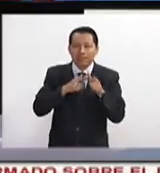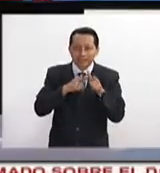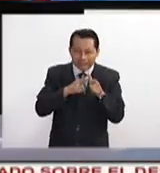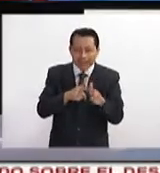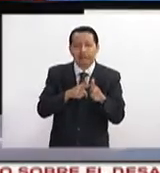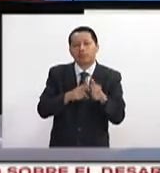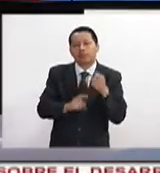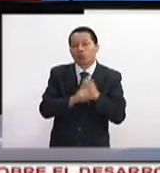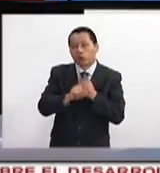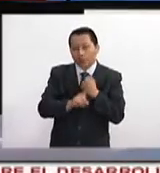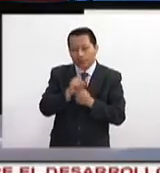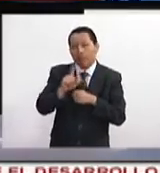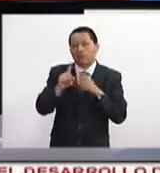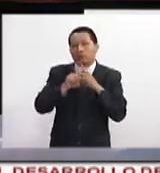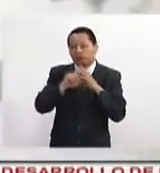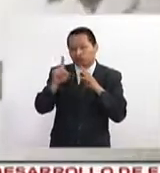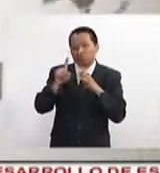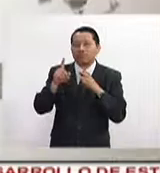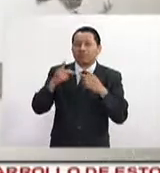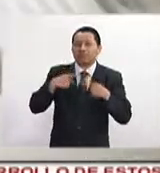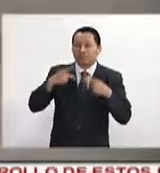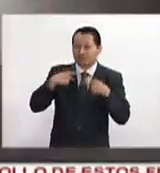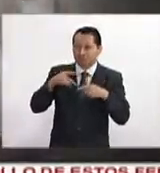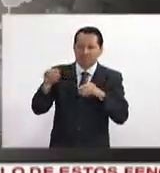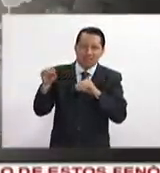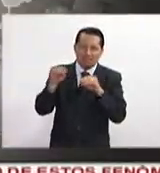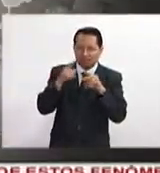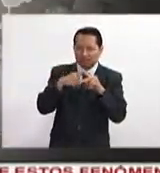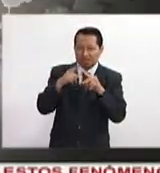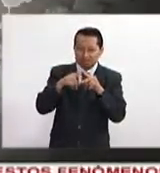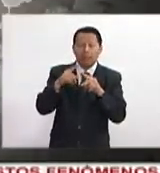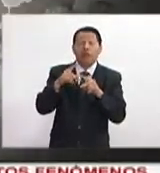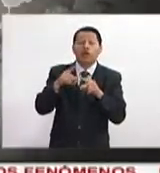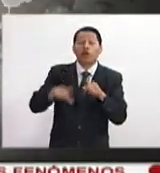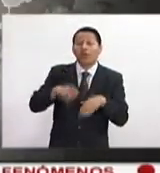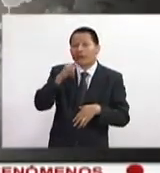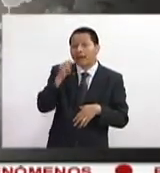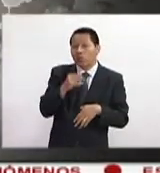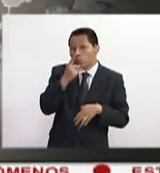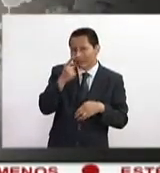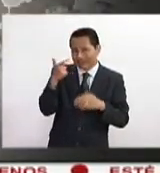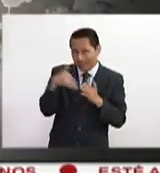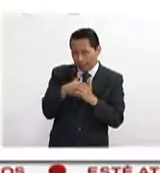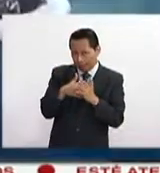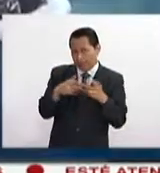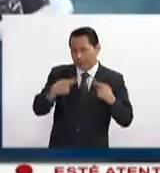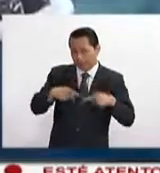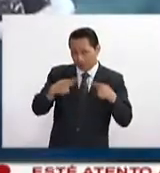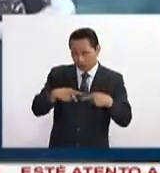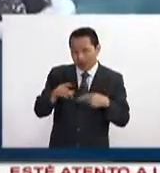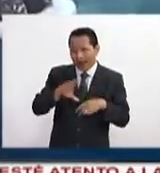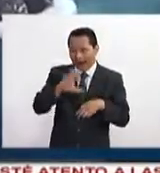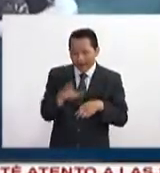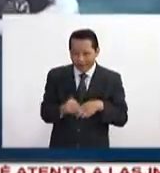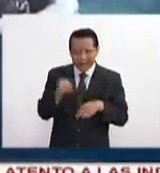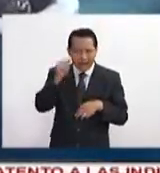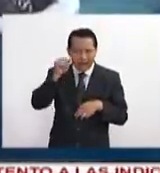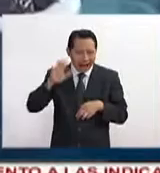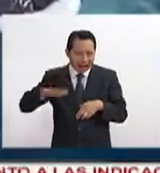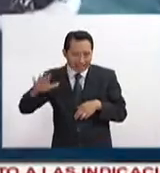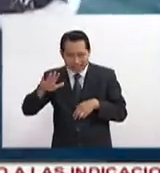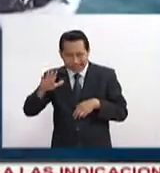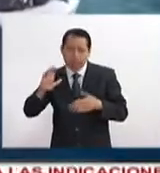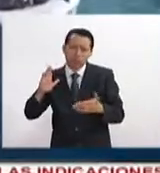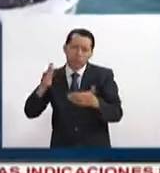Sigue la crisis de inmigrantes en Europa. El gobierno italiano informó que cerca de 7.000 migrantes procedentes de África y Asia fueron